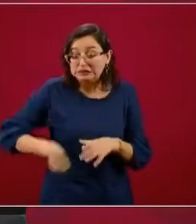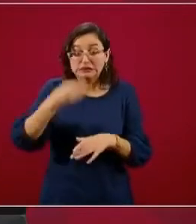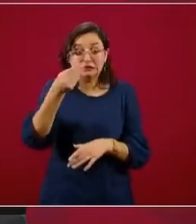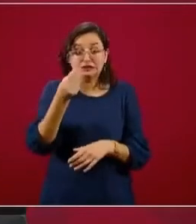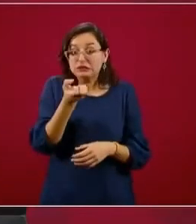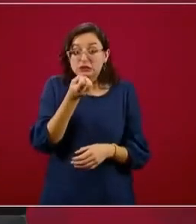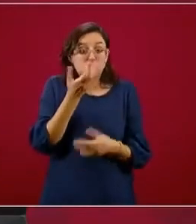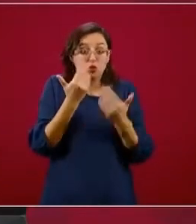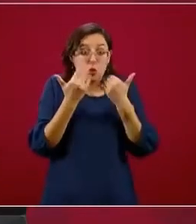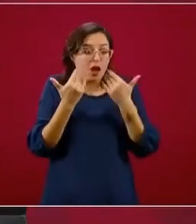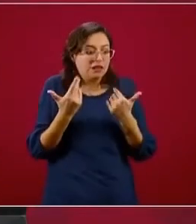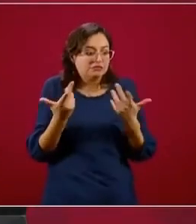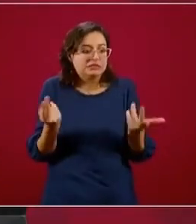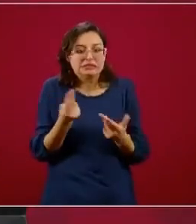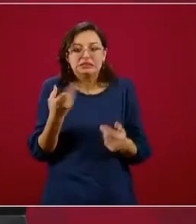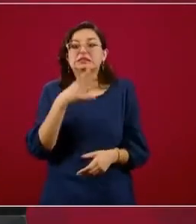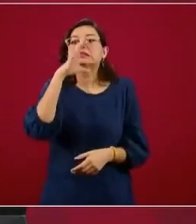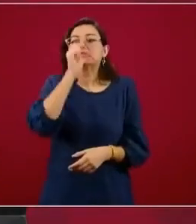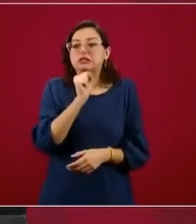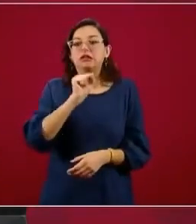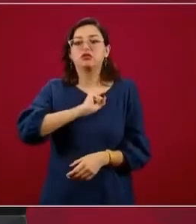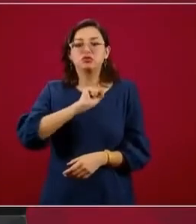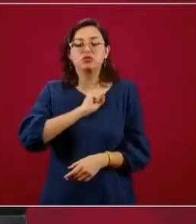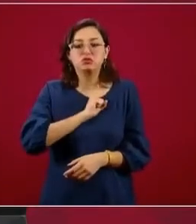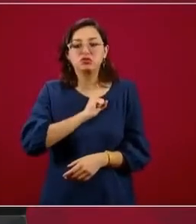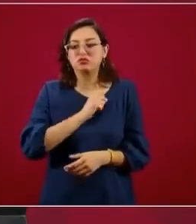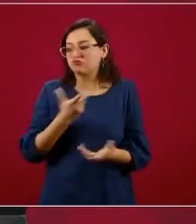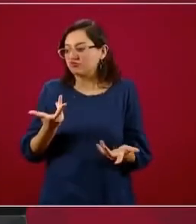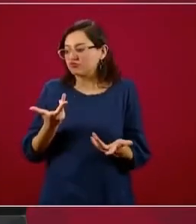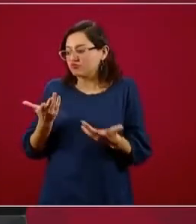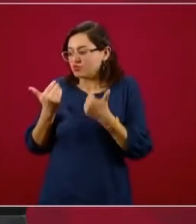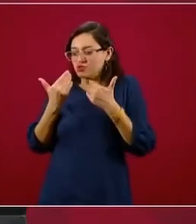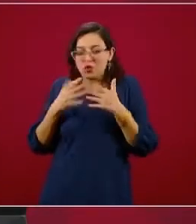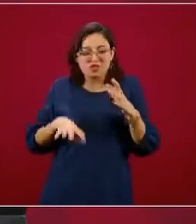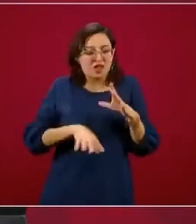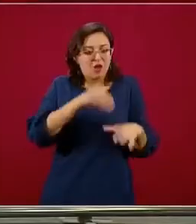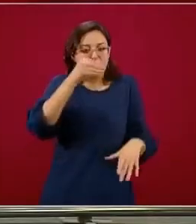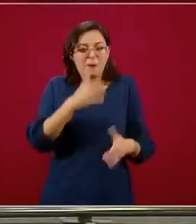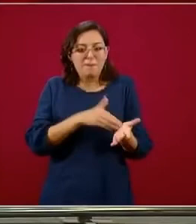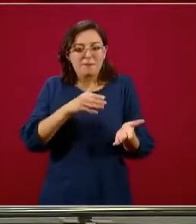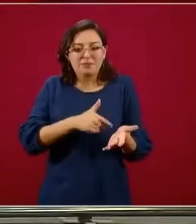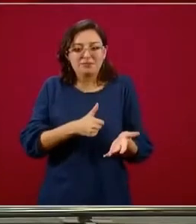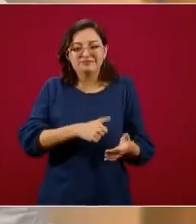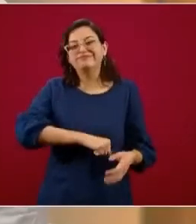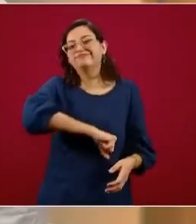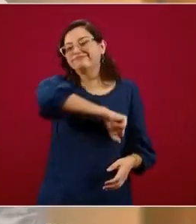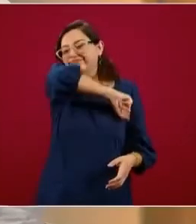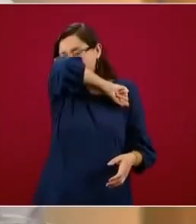le sorprende la necesidad de estornudar o de toser sin esos elementos,